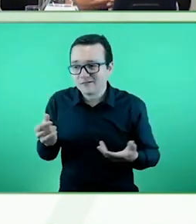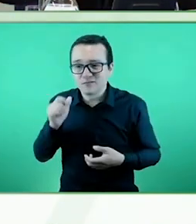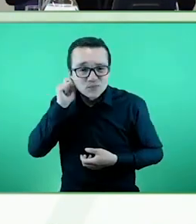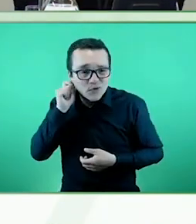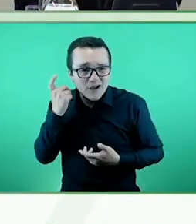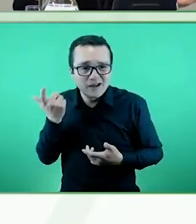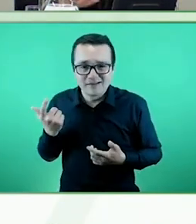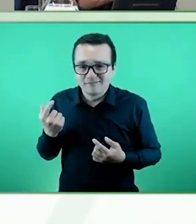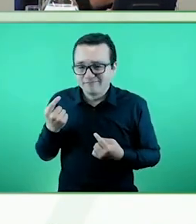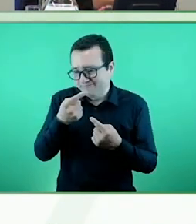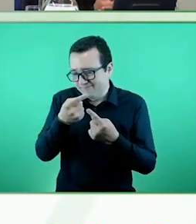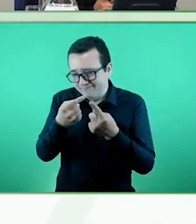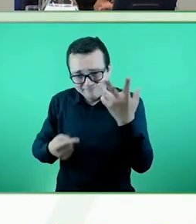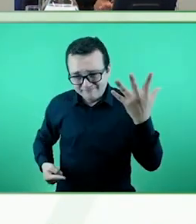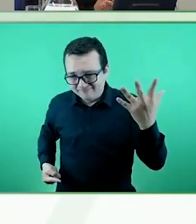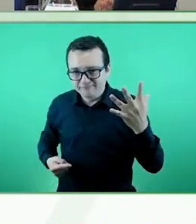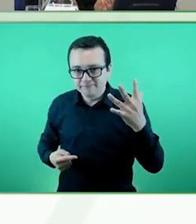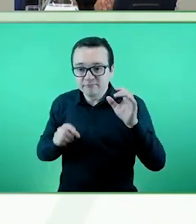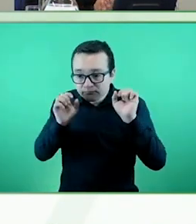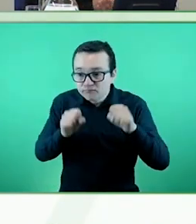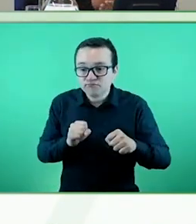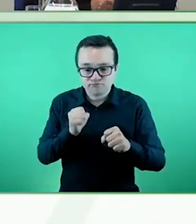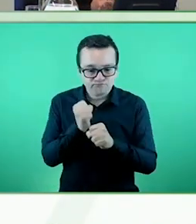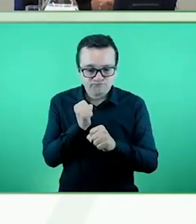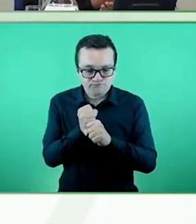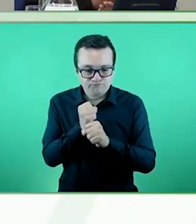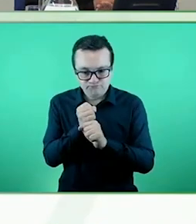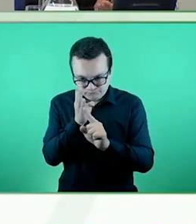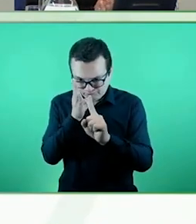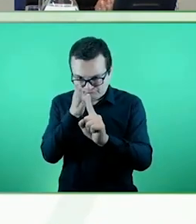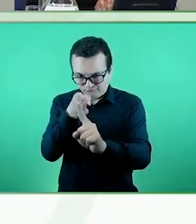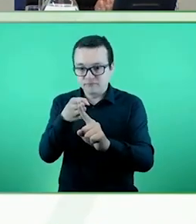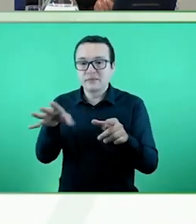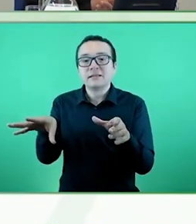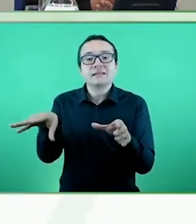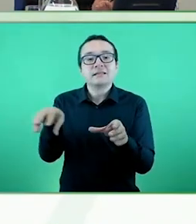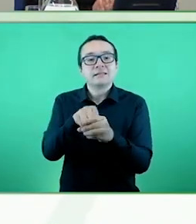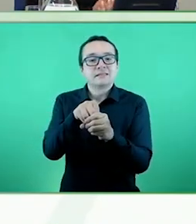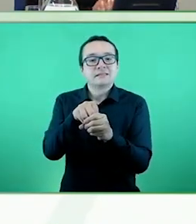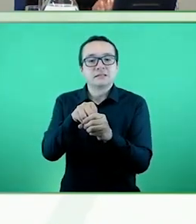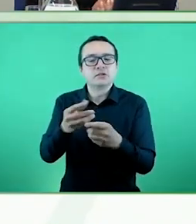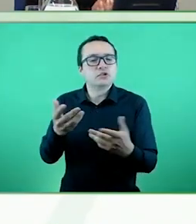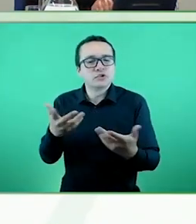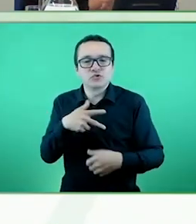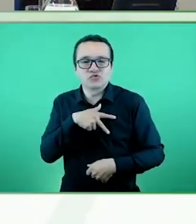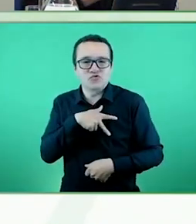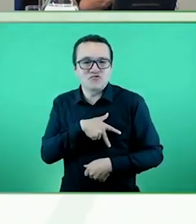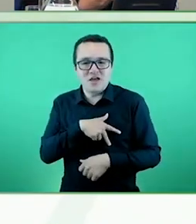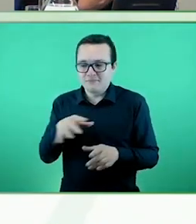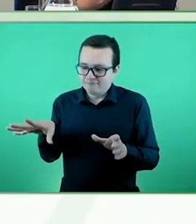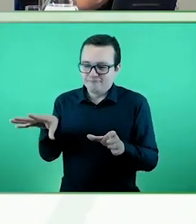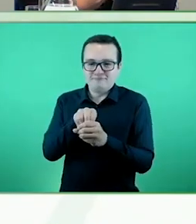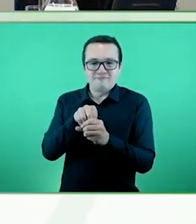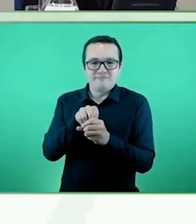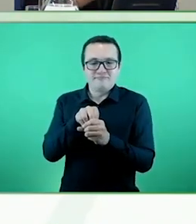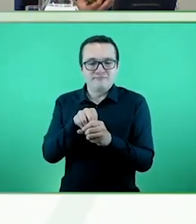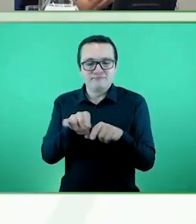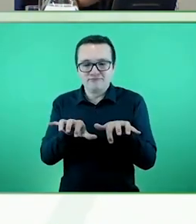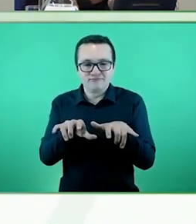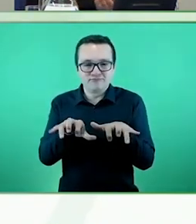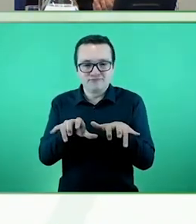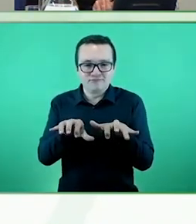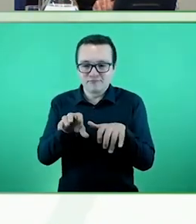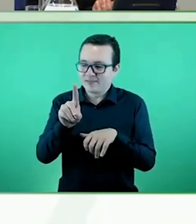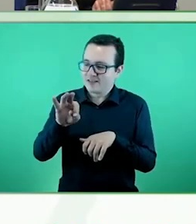para tener una buena inserción social y digital, puedan hacer parte en forma